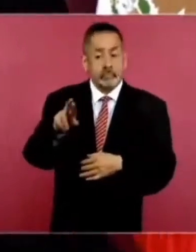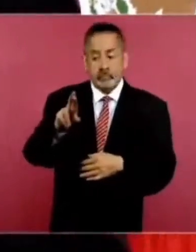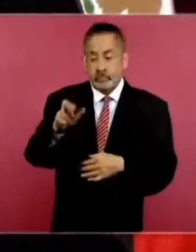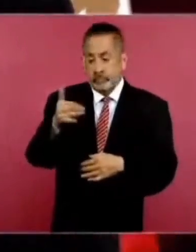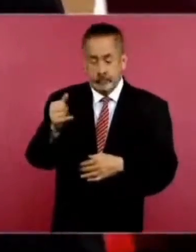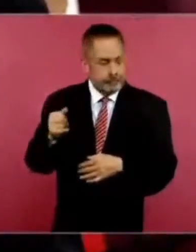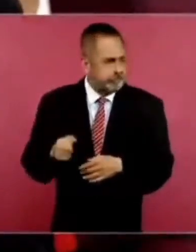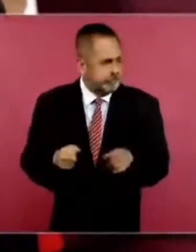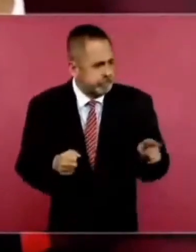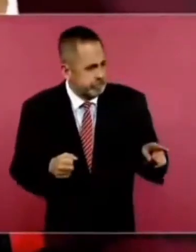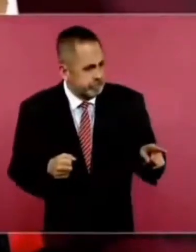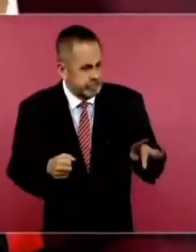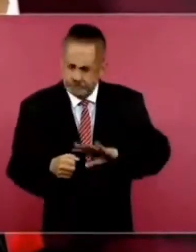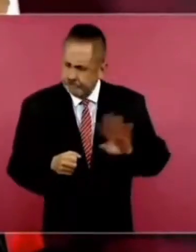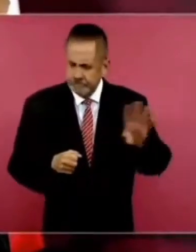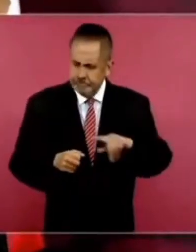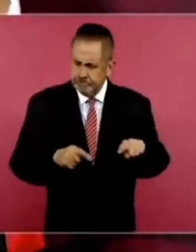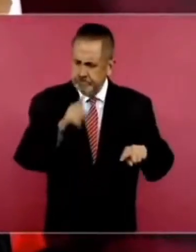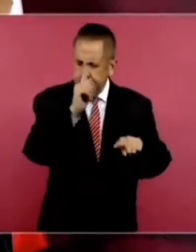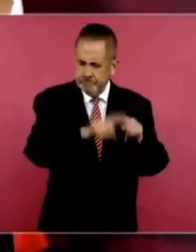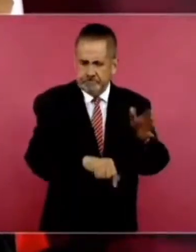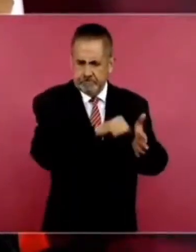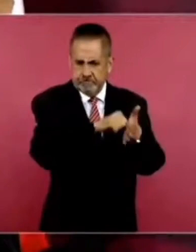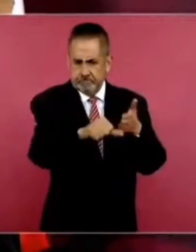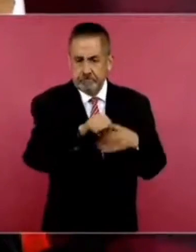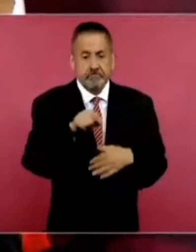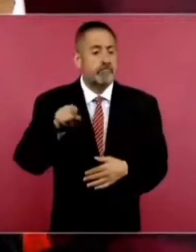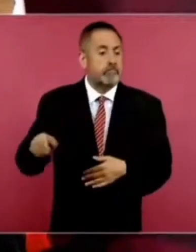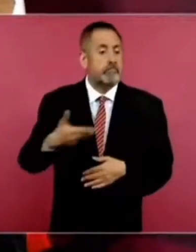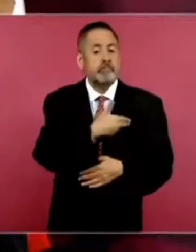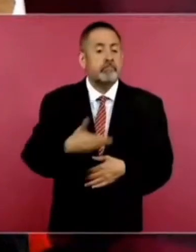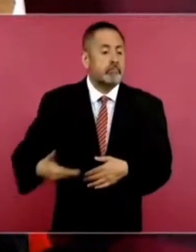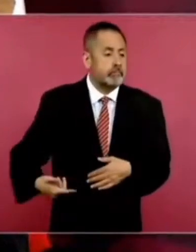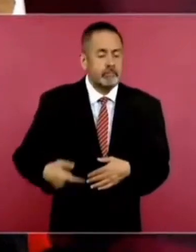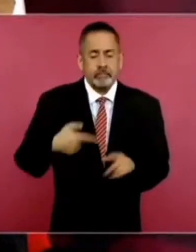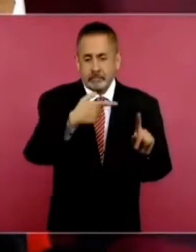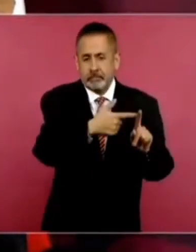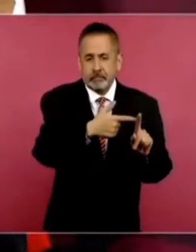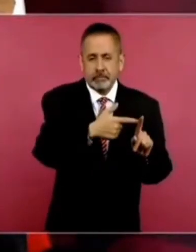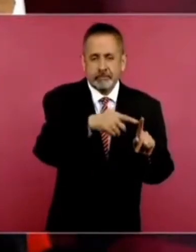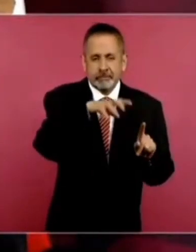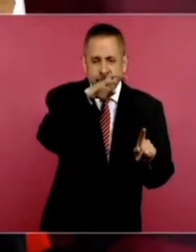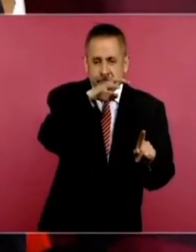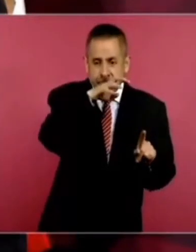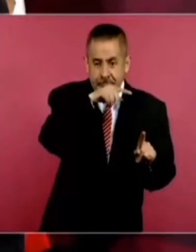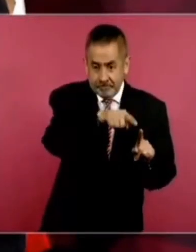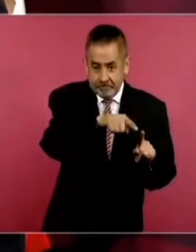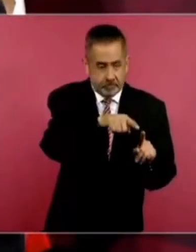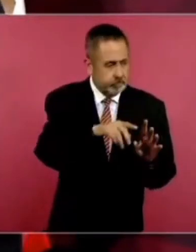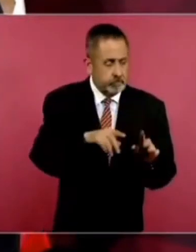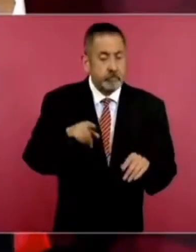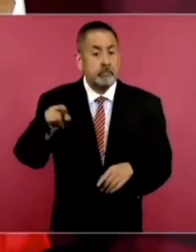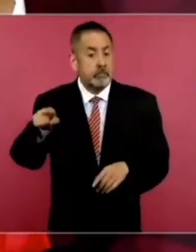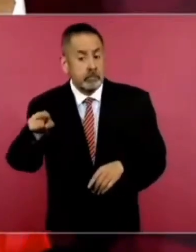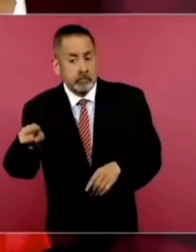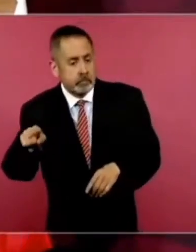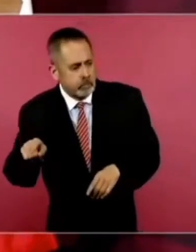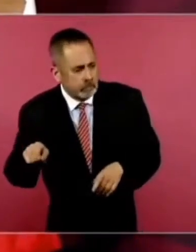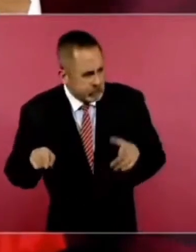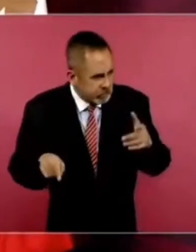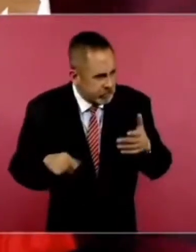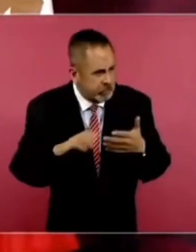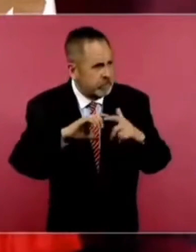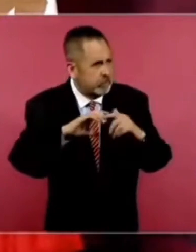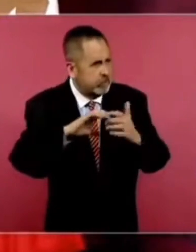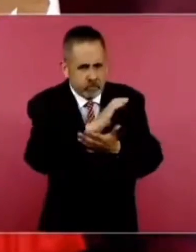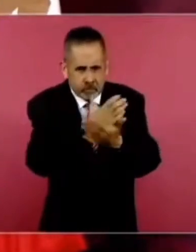Canceló don Jesús, siendo presidente Gustavo Díaz Ordaz, los contratos que se